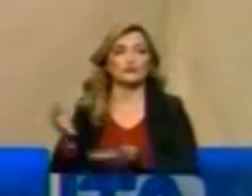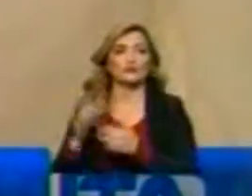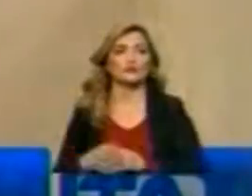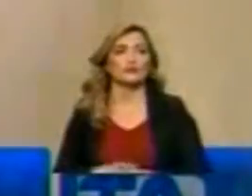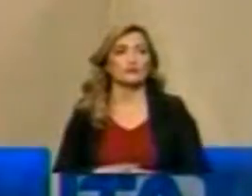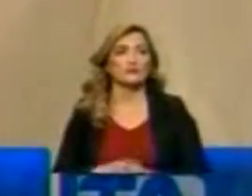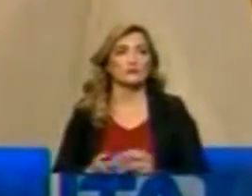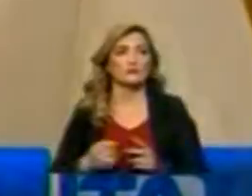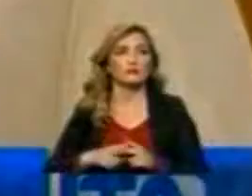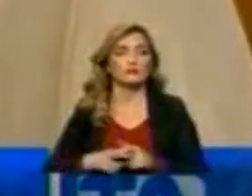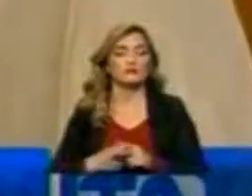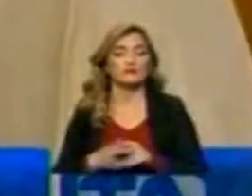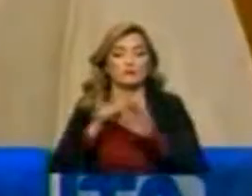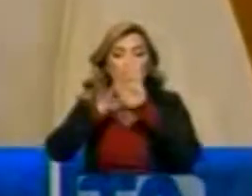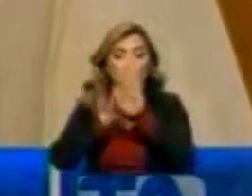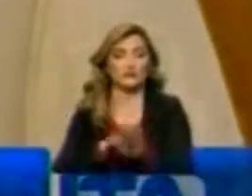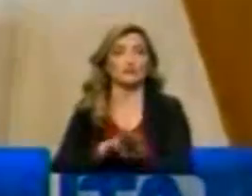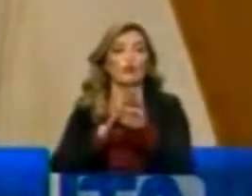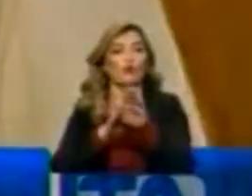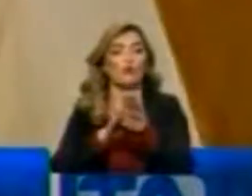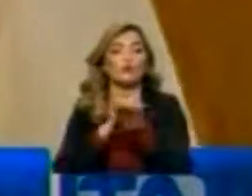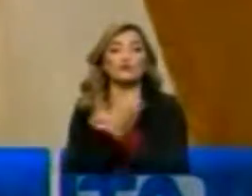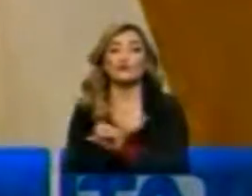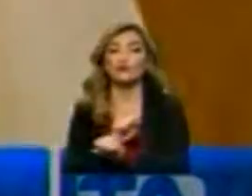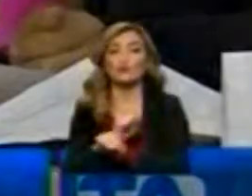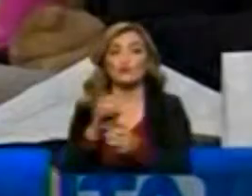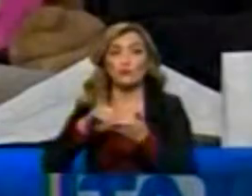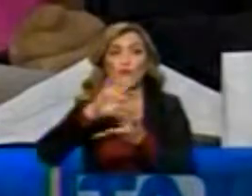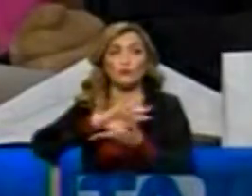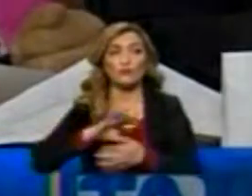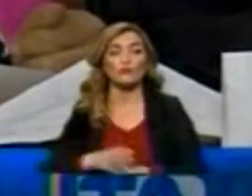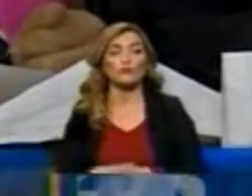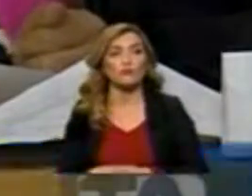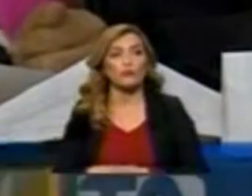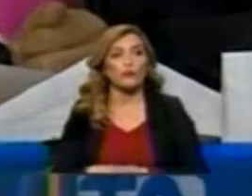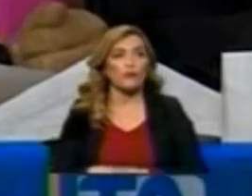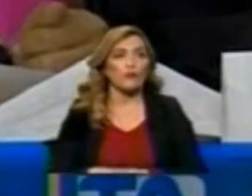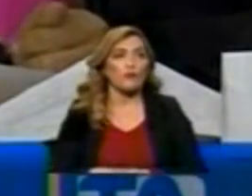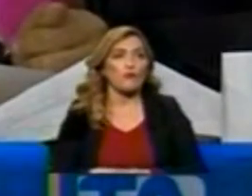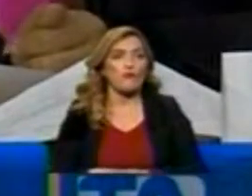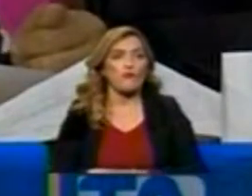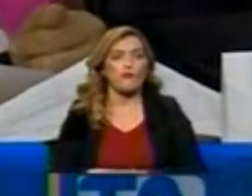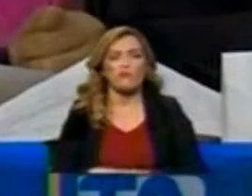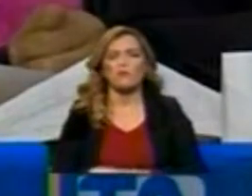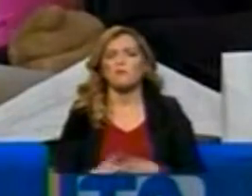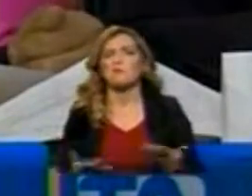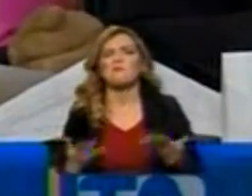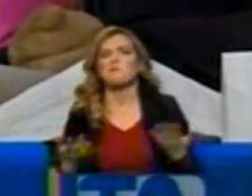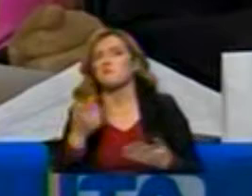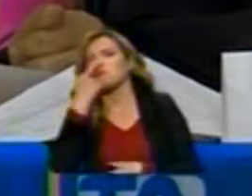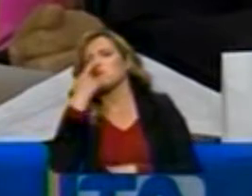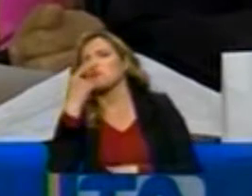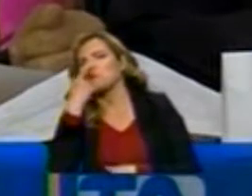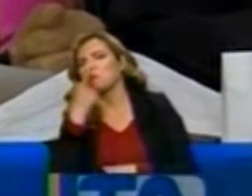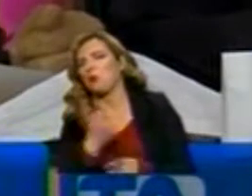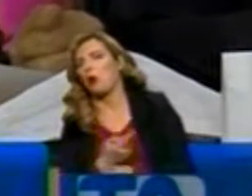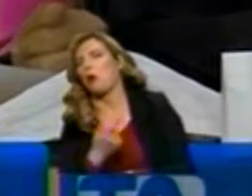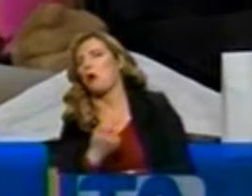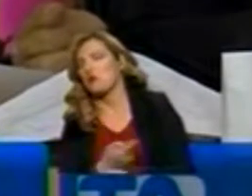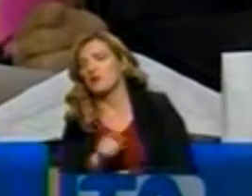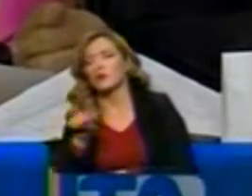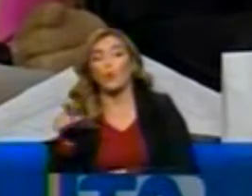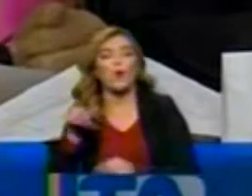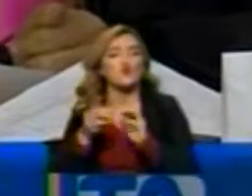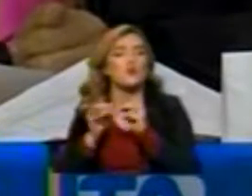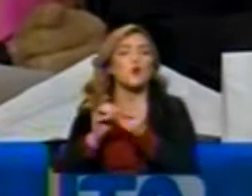Así empezó la presentación de los descargos en la Asamblea. El único interés que tienen la bancada de Creo tras este